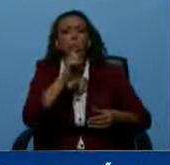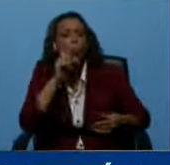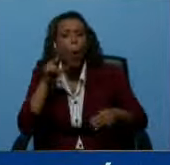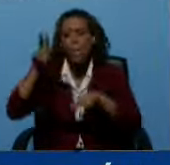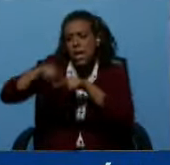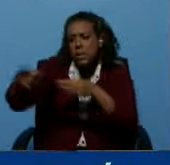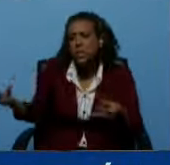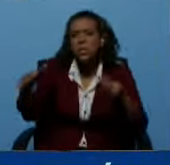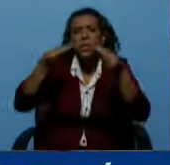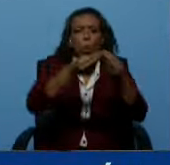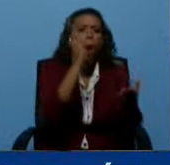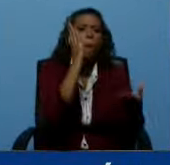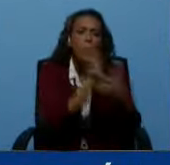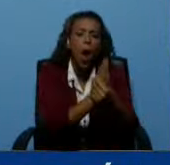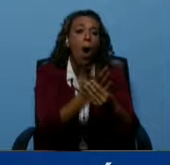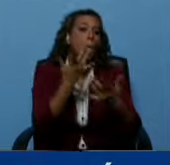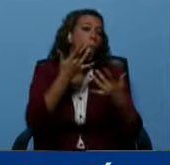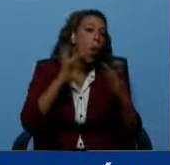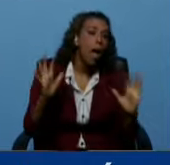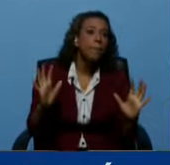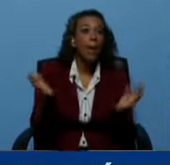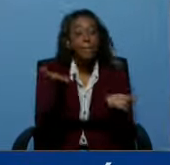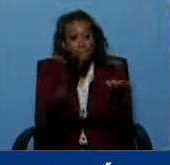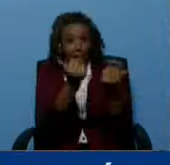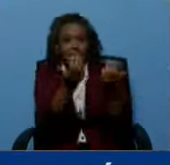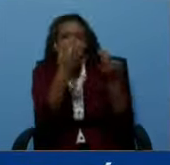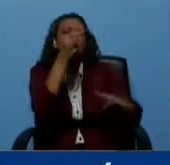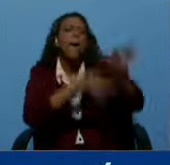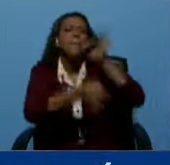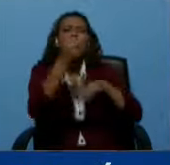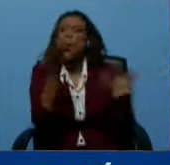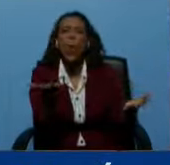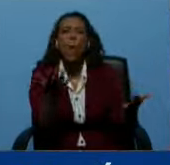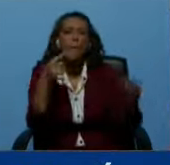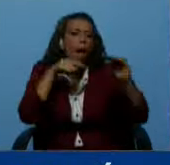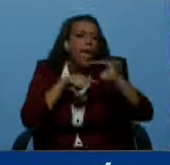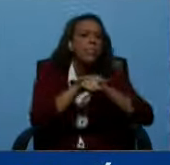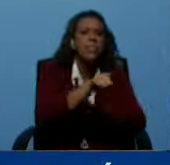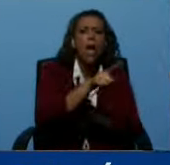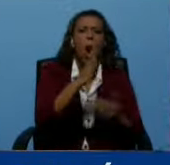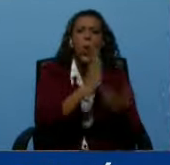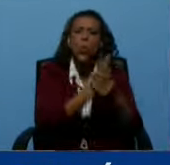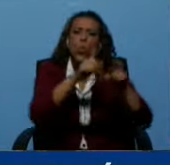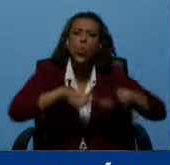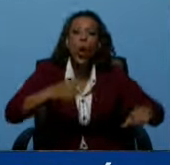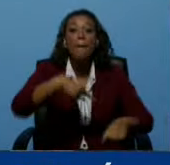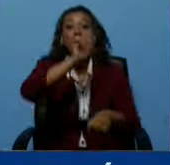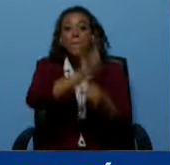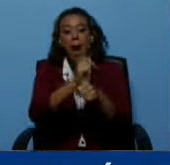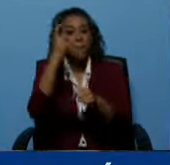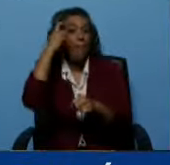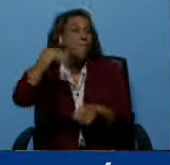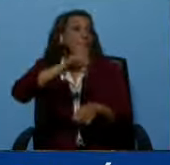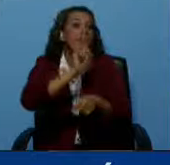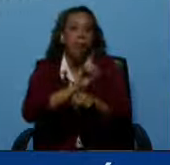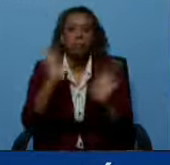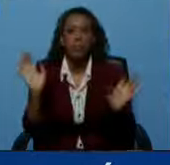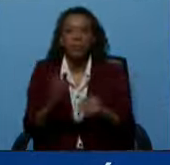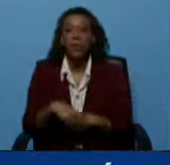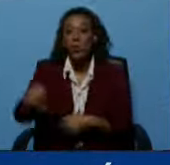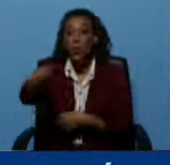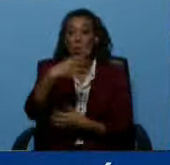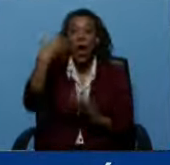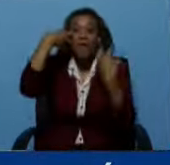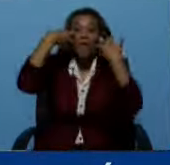y entrega, vamos a llamar a una de las chicas, explícanos cómo es el procedimiento entonces cuando llega Buenas la mamá. Tardes. Está haciendo frío aquí. Sí,